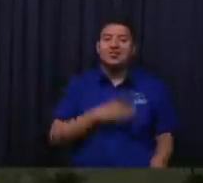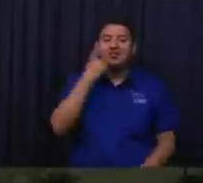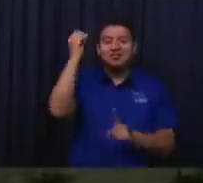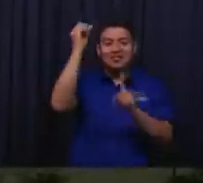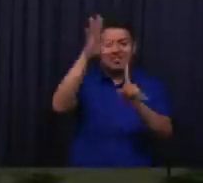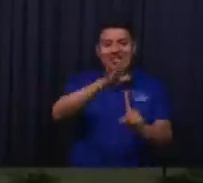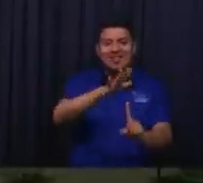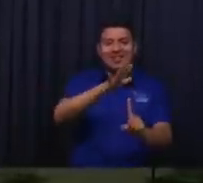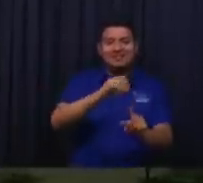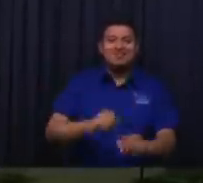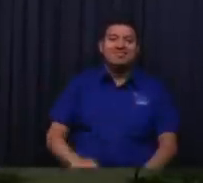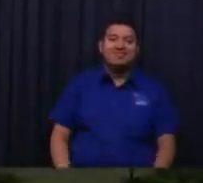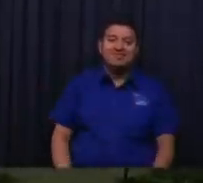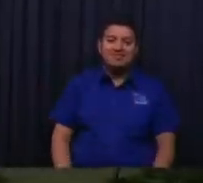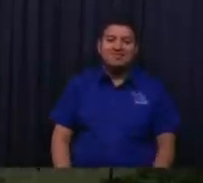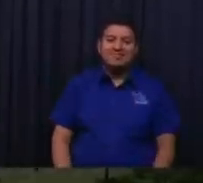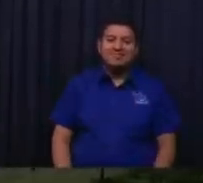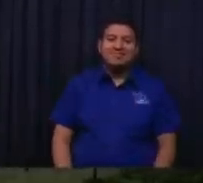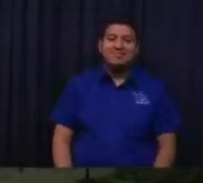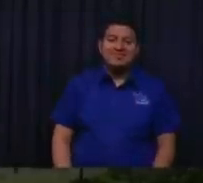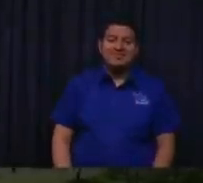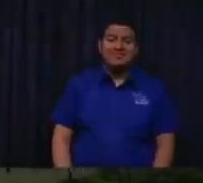mi corazón.